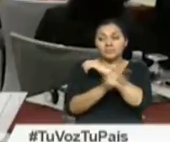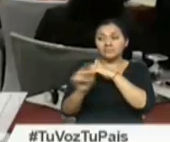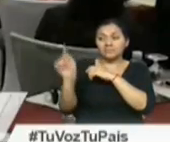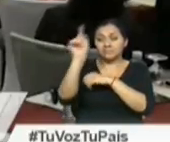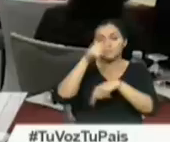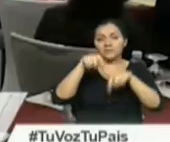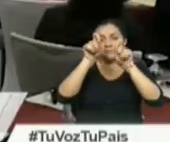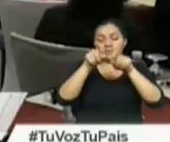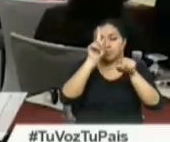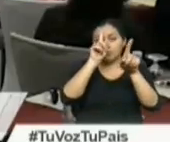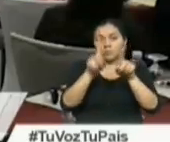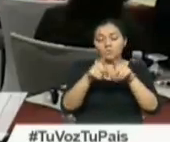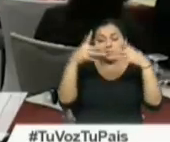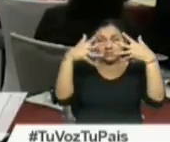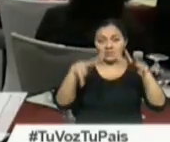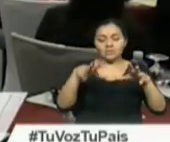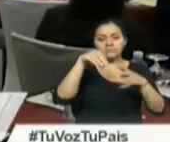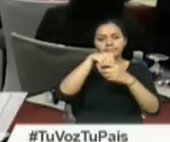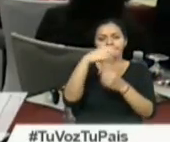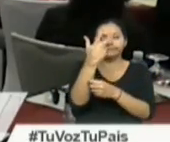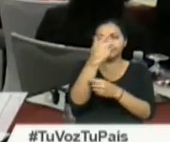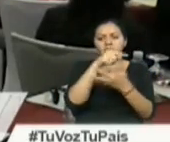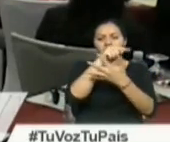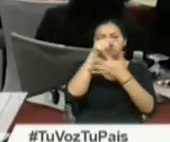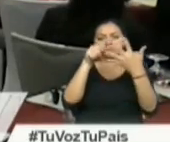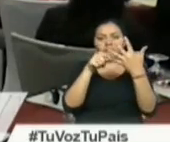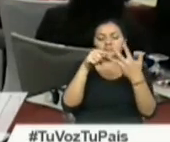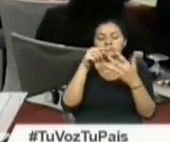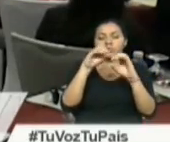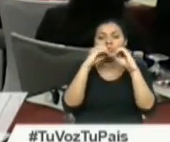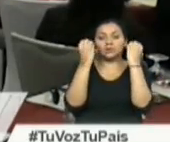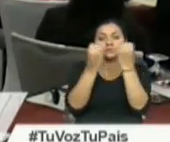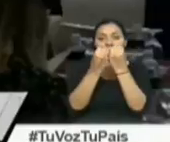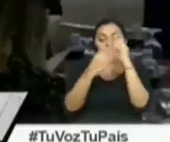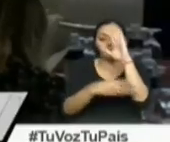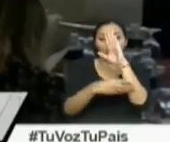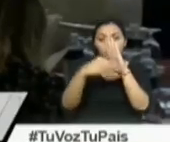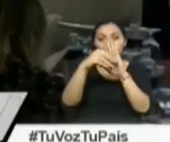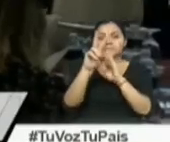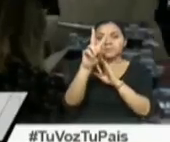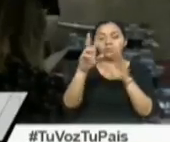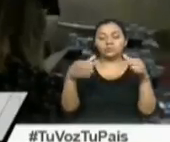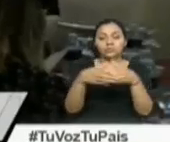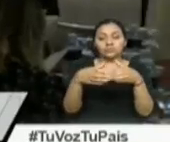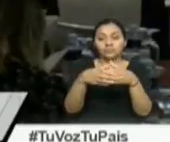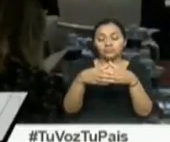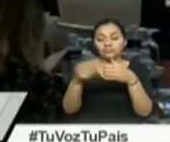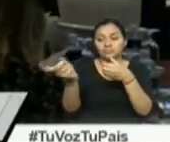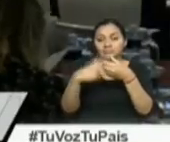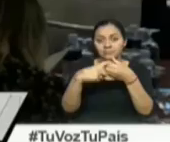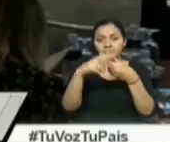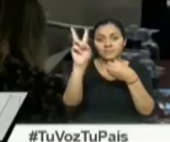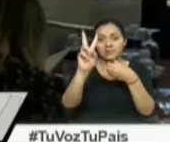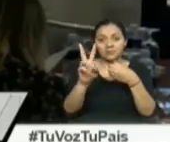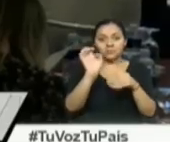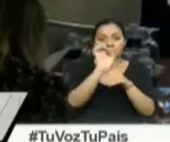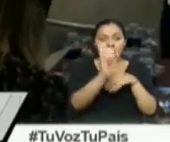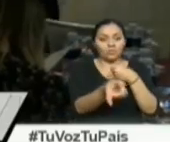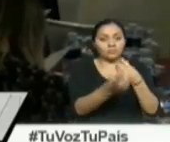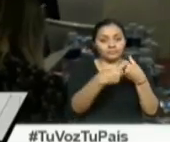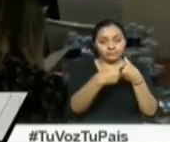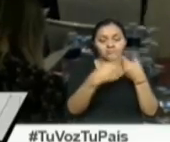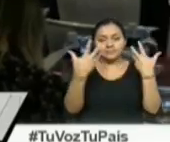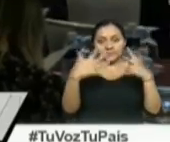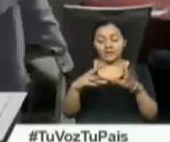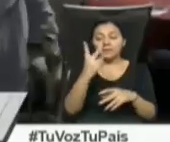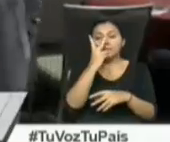el pacto, entre ellos los 13 que conforman la OPEP, incluyendo los dos socios latinoamericanos, Venezuela y Ecuador.